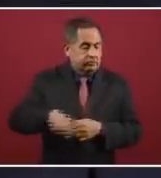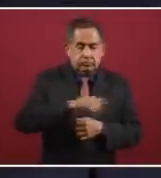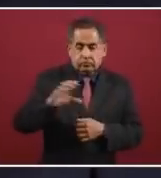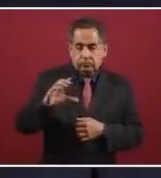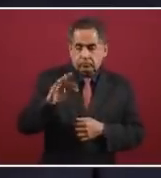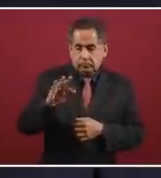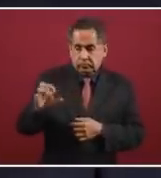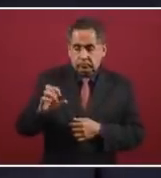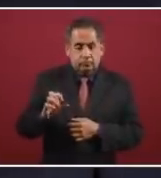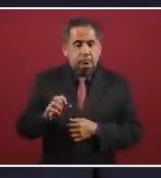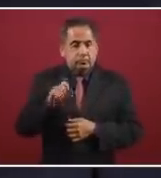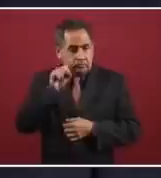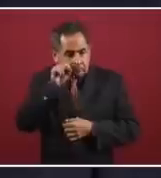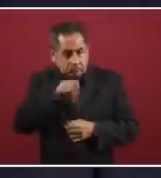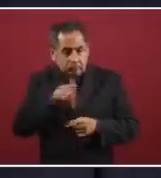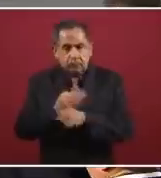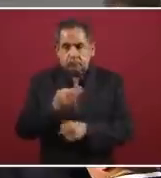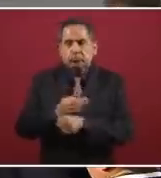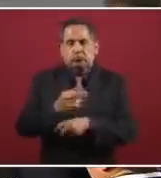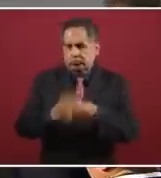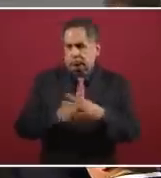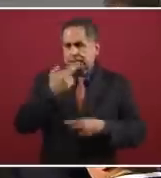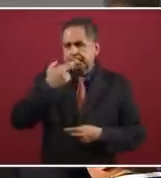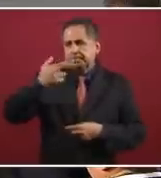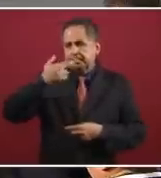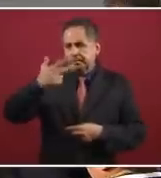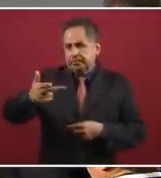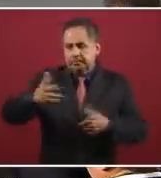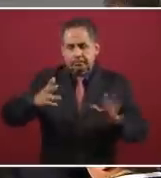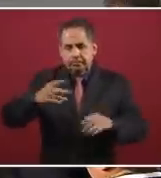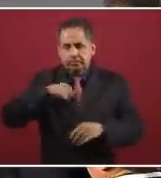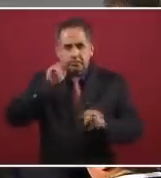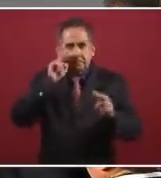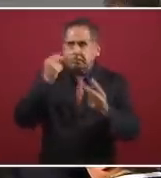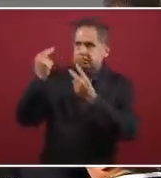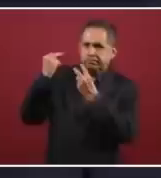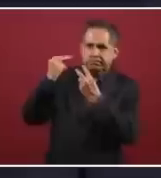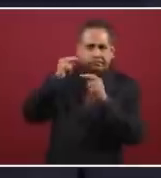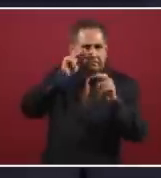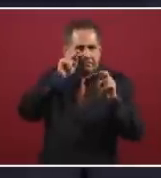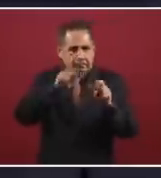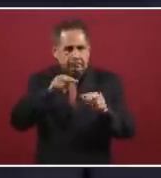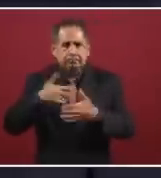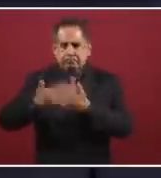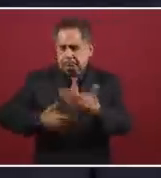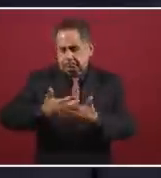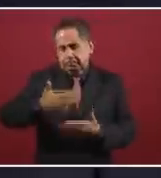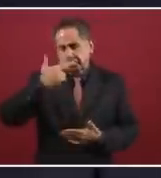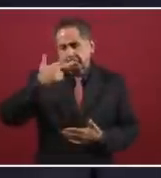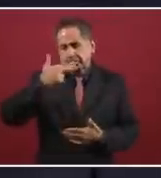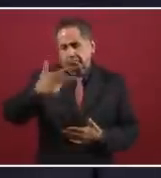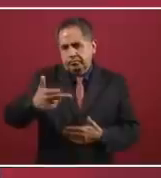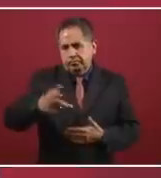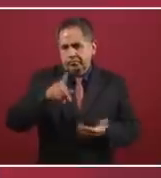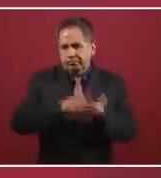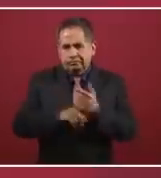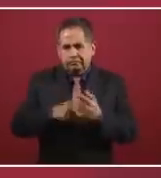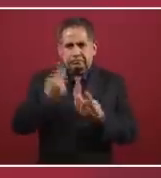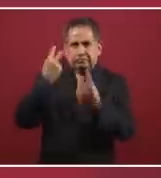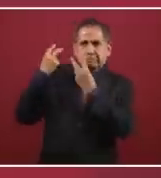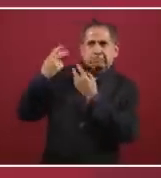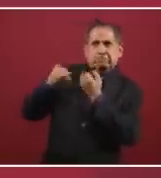Federal de Electricidad lo está mejorando. Y lo que yo vería más bien es un proceso de mejora que un proceso de